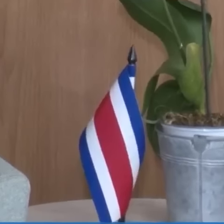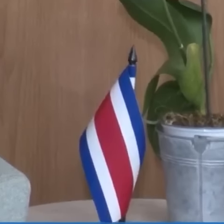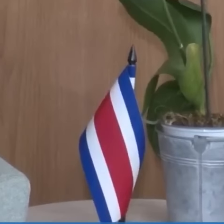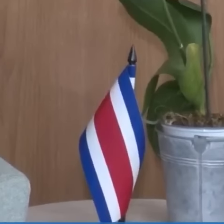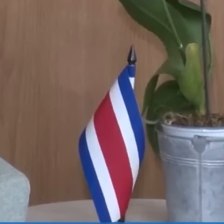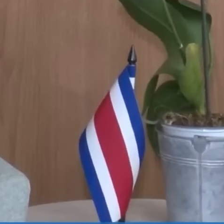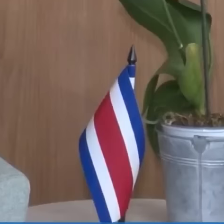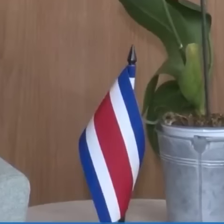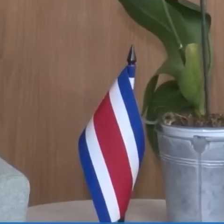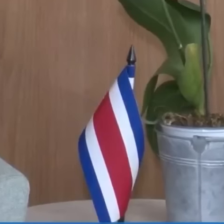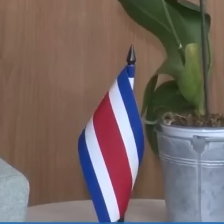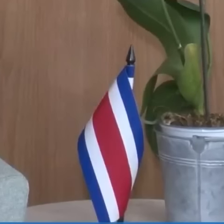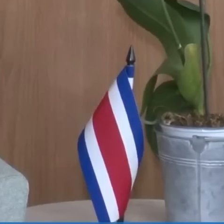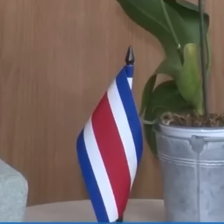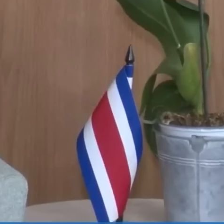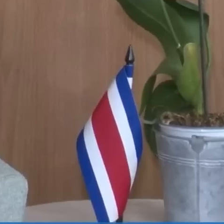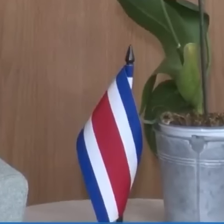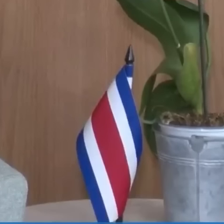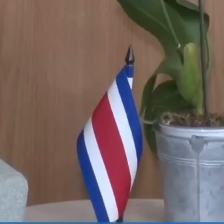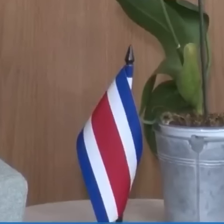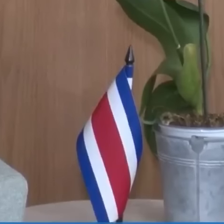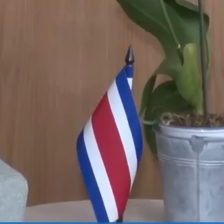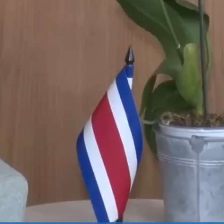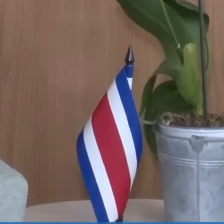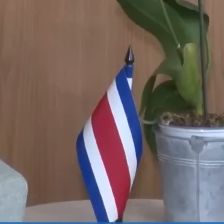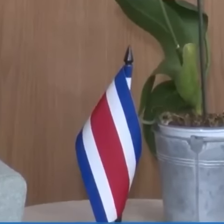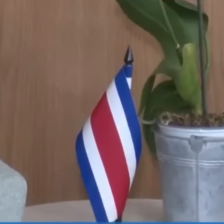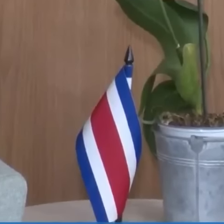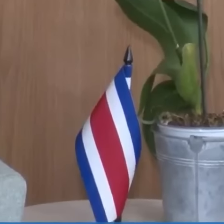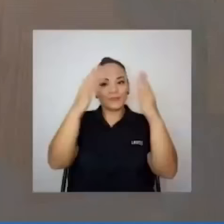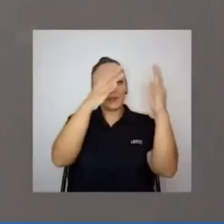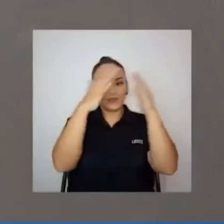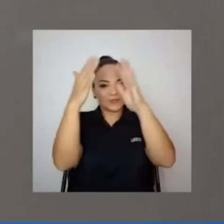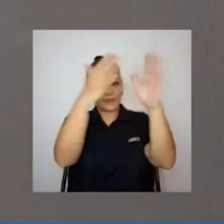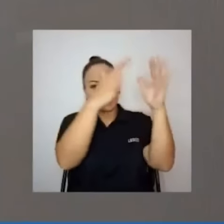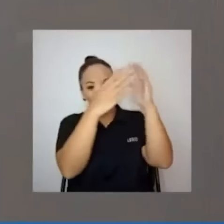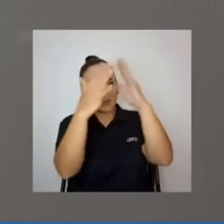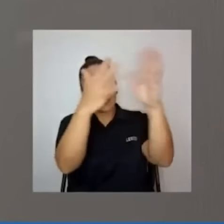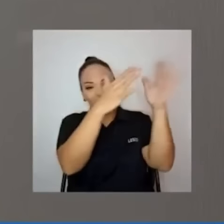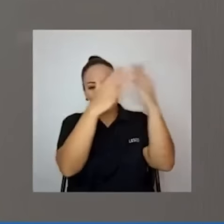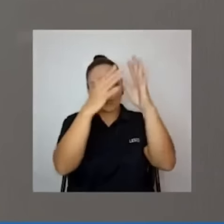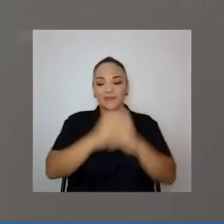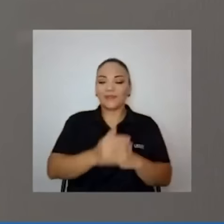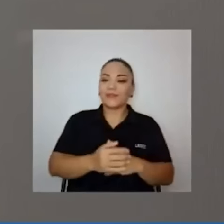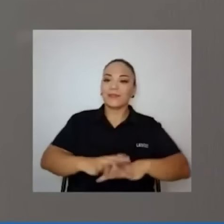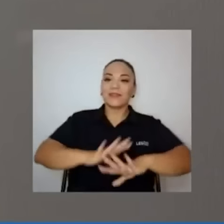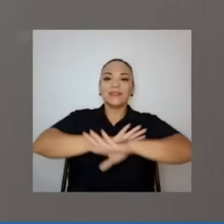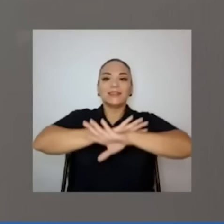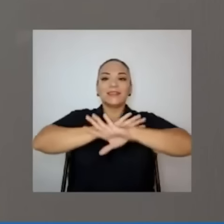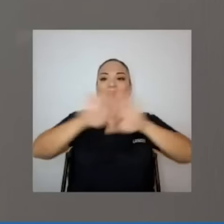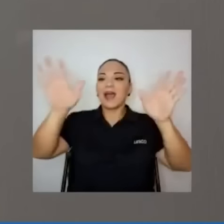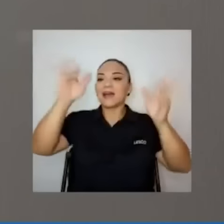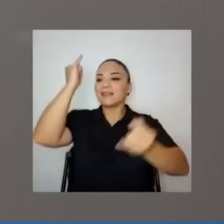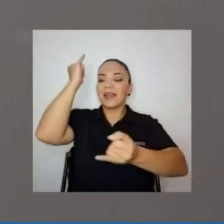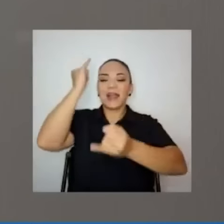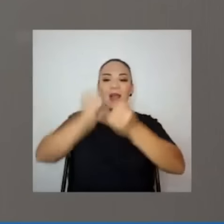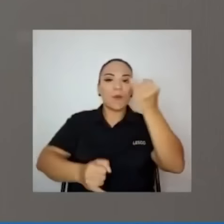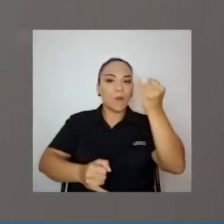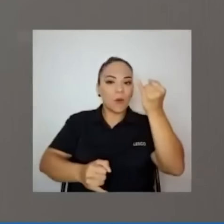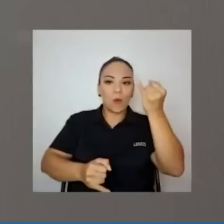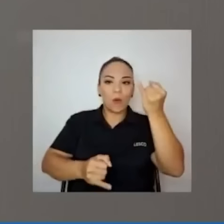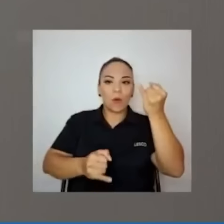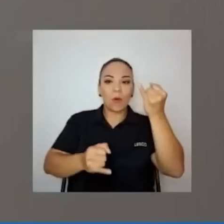nunca visto en la historia de este país, don Javier. Y así no se vale y así no vamos a poder avanzar. ¿Usted cree que el presidente, doña Pilar, no puede